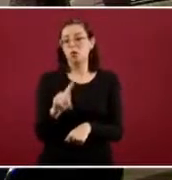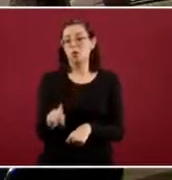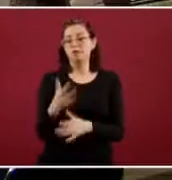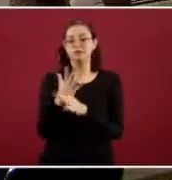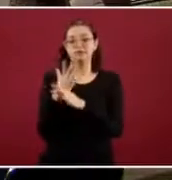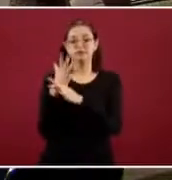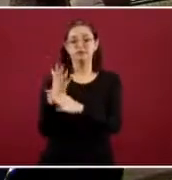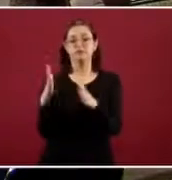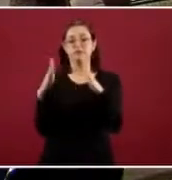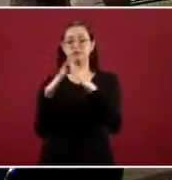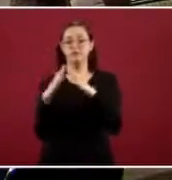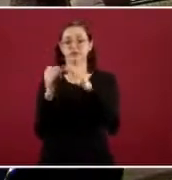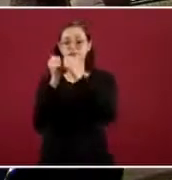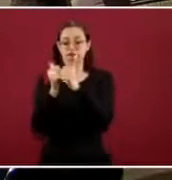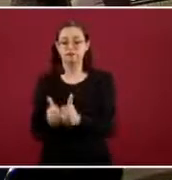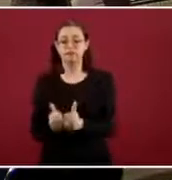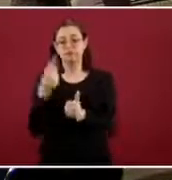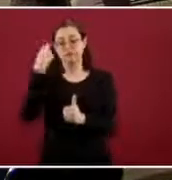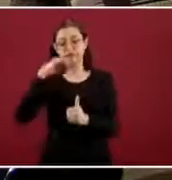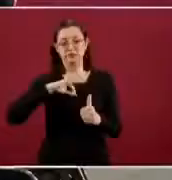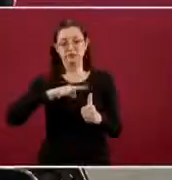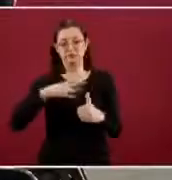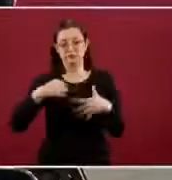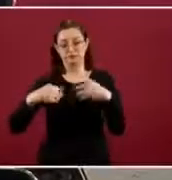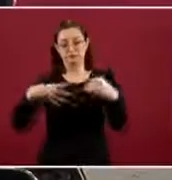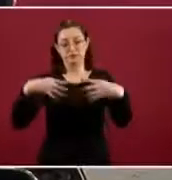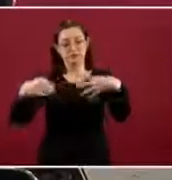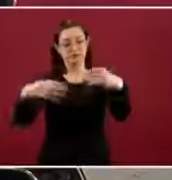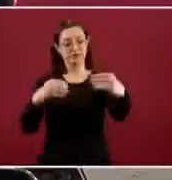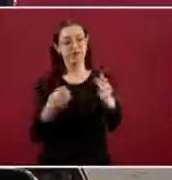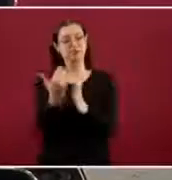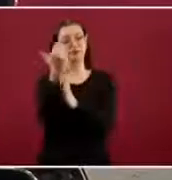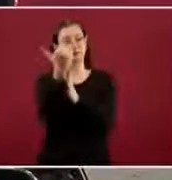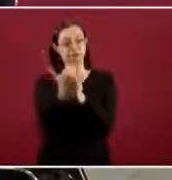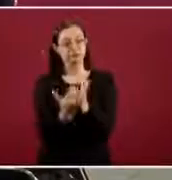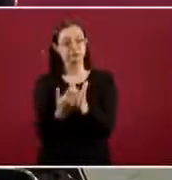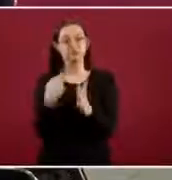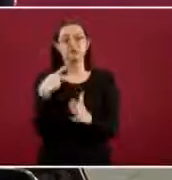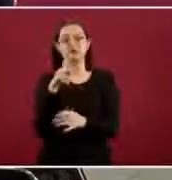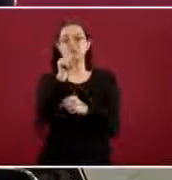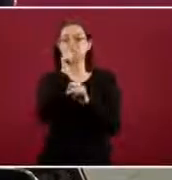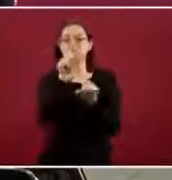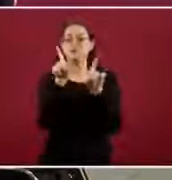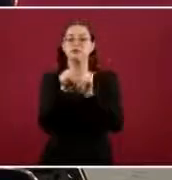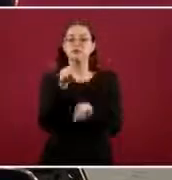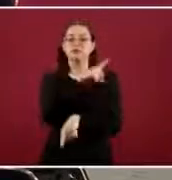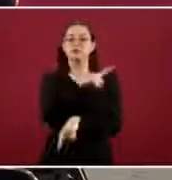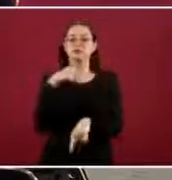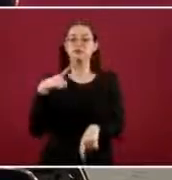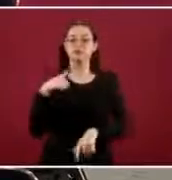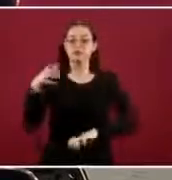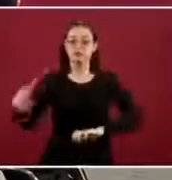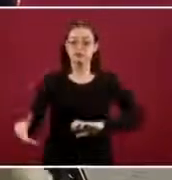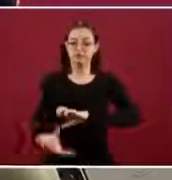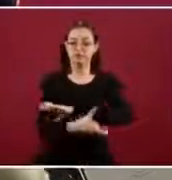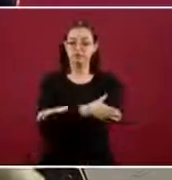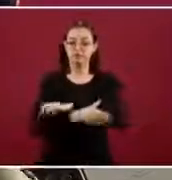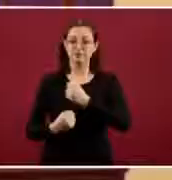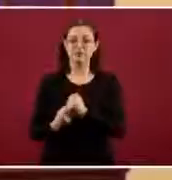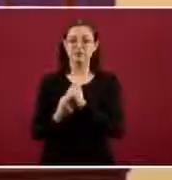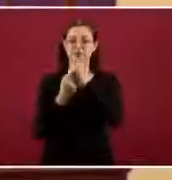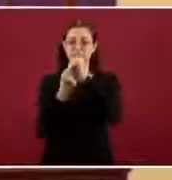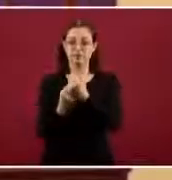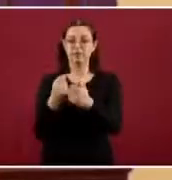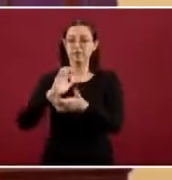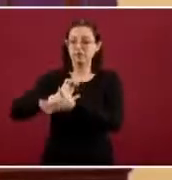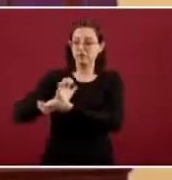en casa para poder aplanar la curva, también lo que yo quiero decir es que tenemos que ser solidarios y solidarias para poder aplanar la curva